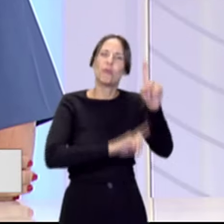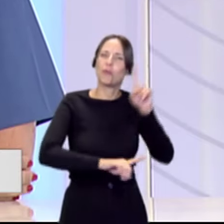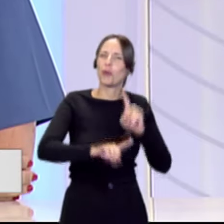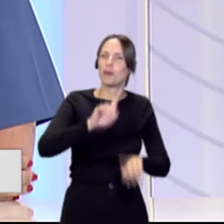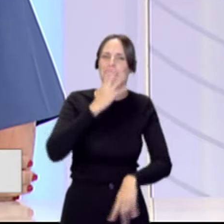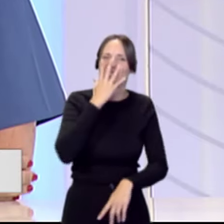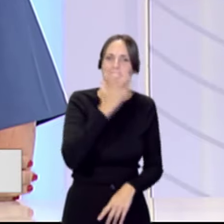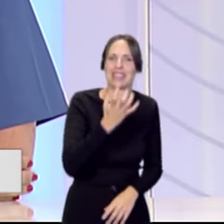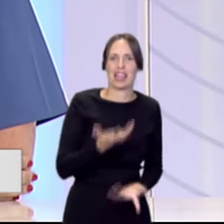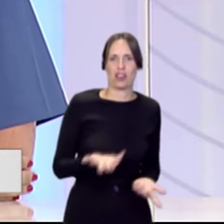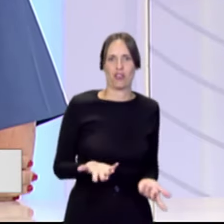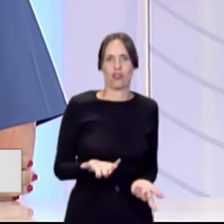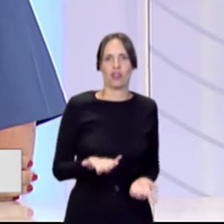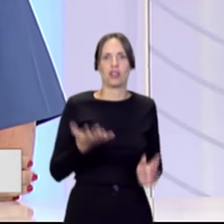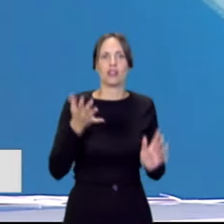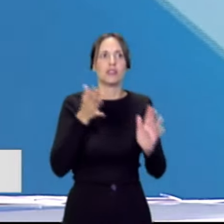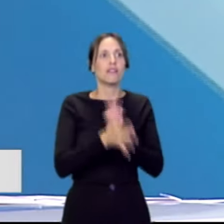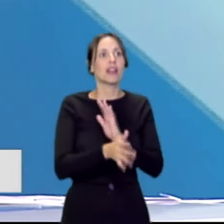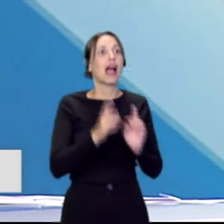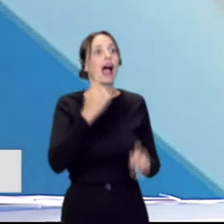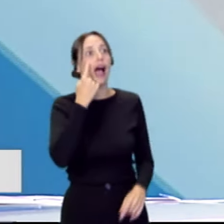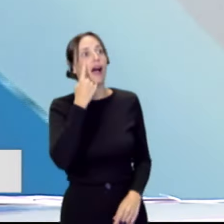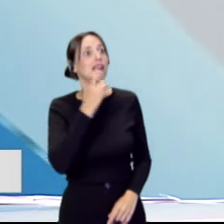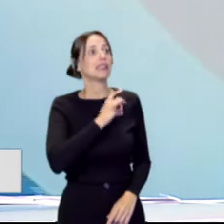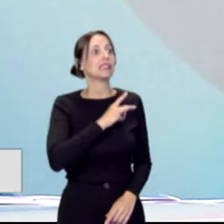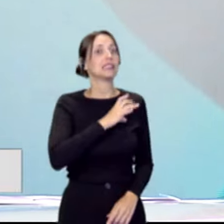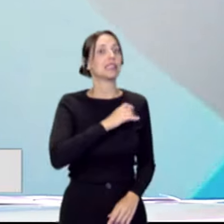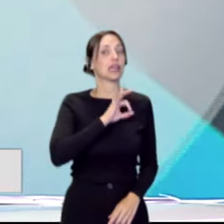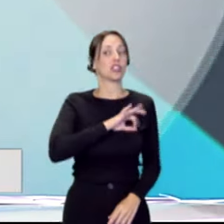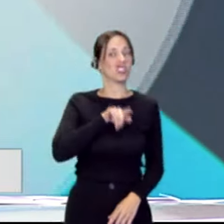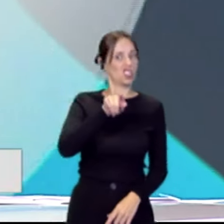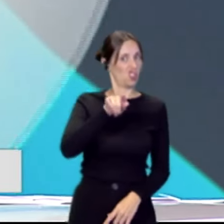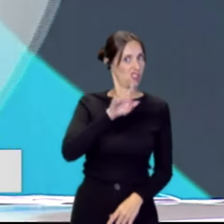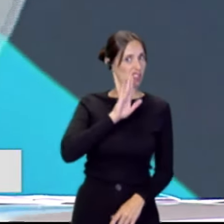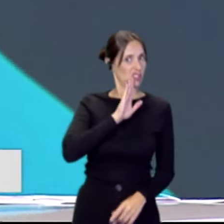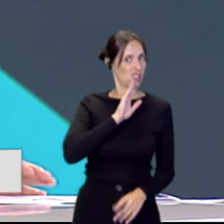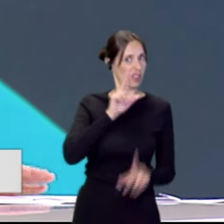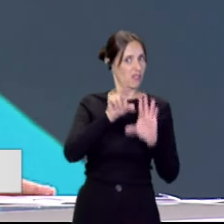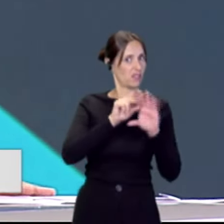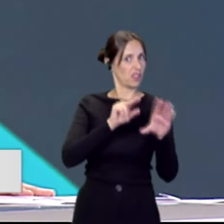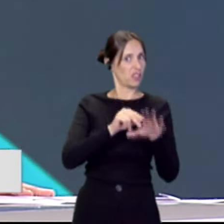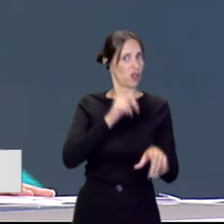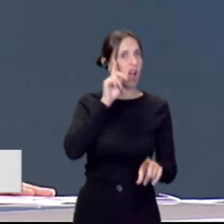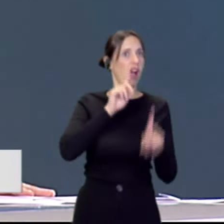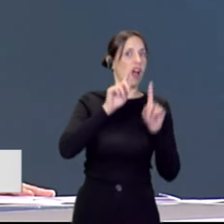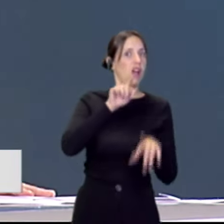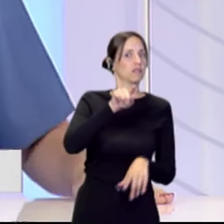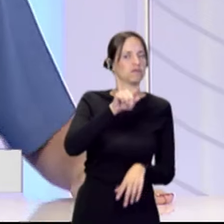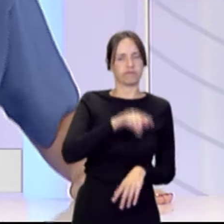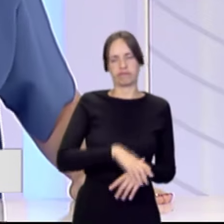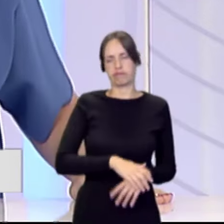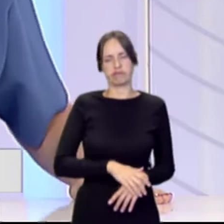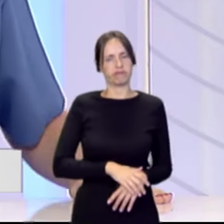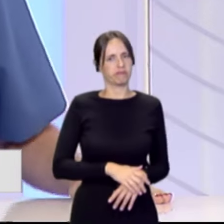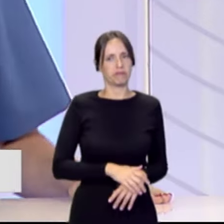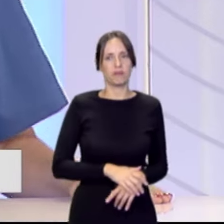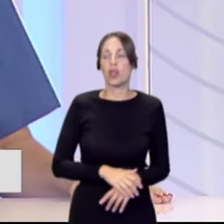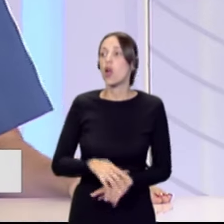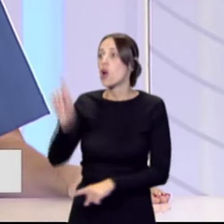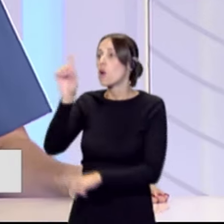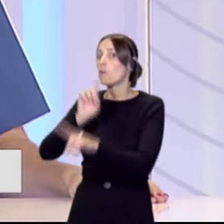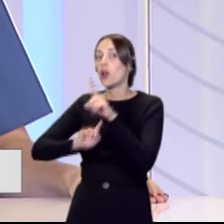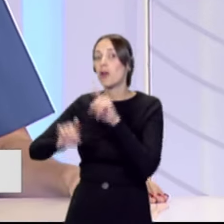centrarnos en lo que haga el sindicato de este señor, ¿no? El problema es demasiado serio e importante, porque